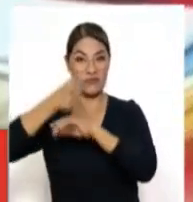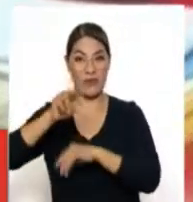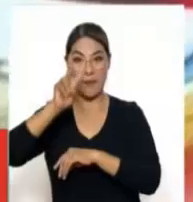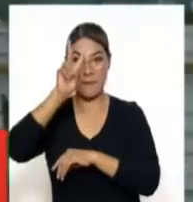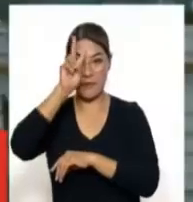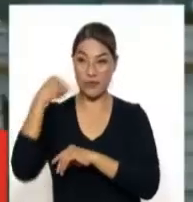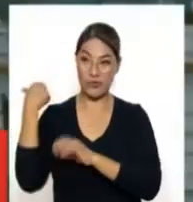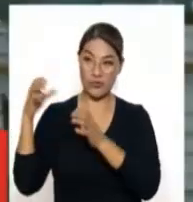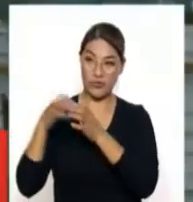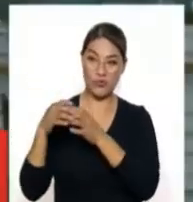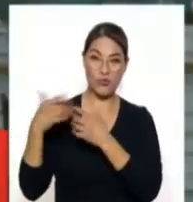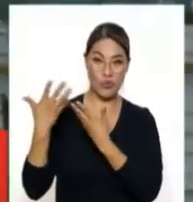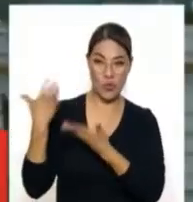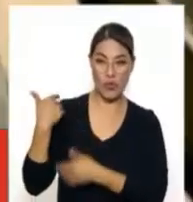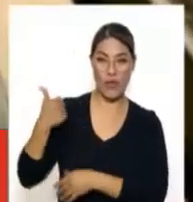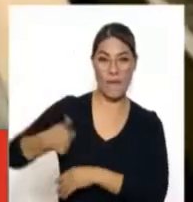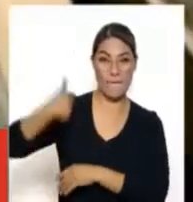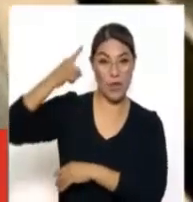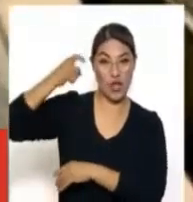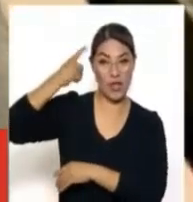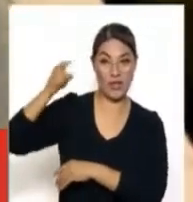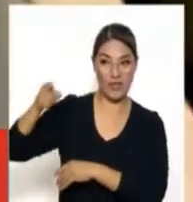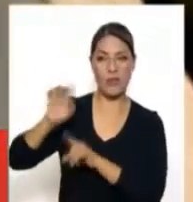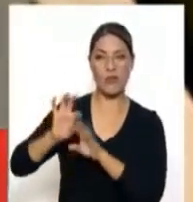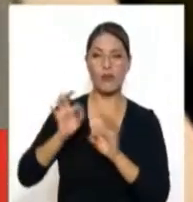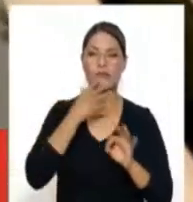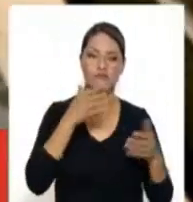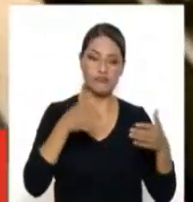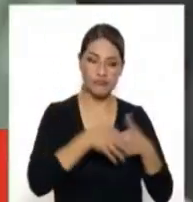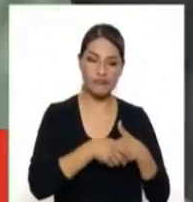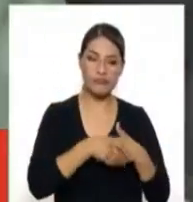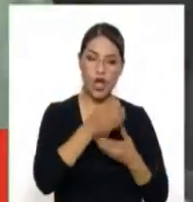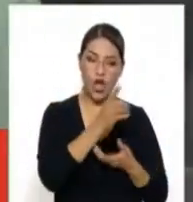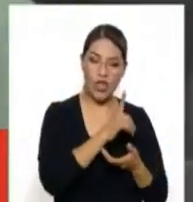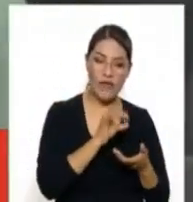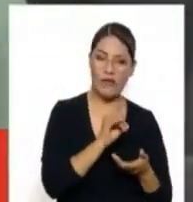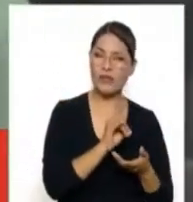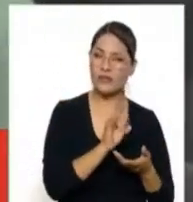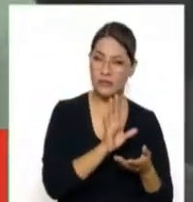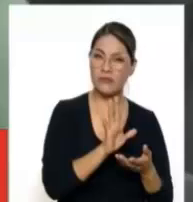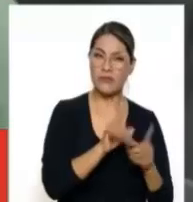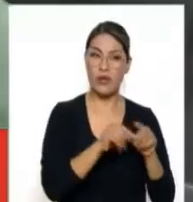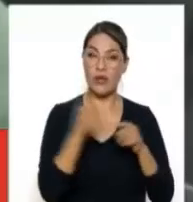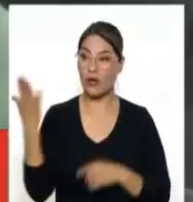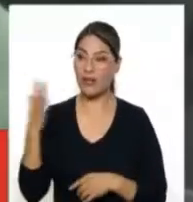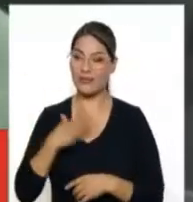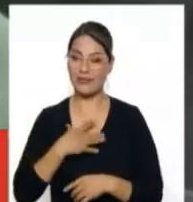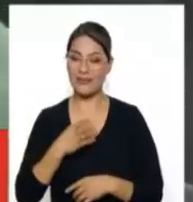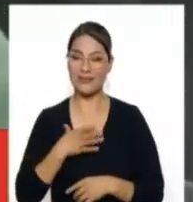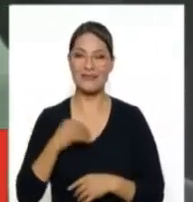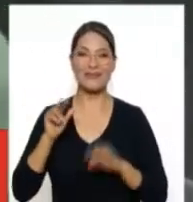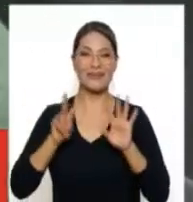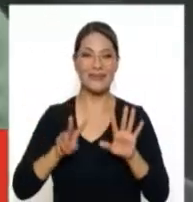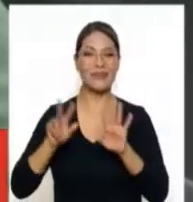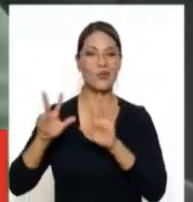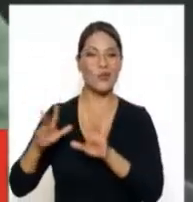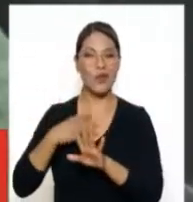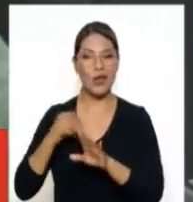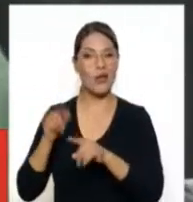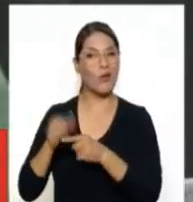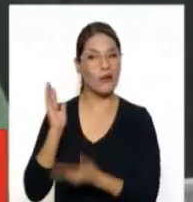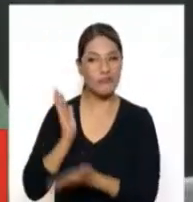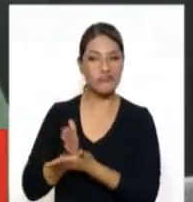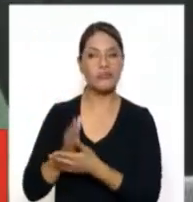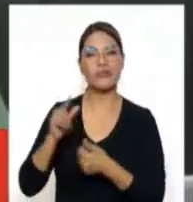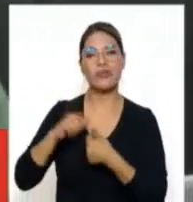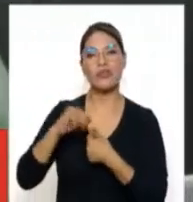solicitó publicar el acuerdo de la Fiscalía con Odebrecht. A sus 78 años, Toledo enfrenta cargos por los presuntos delitos de